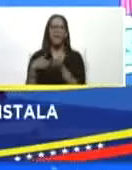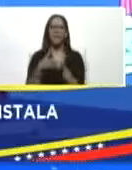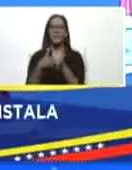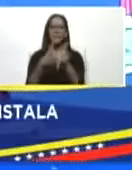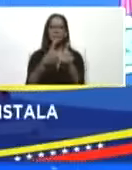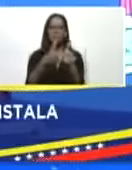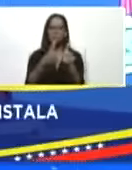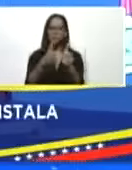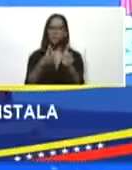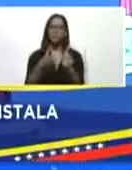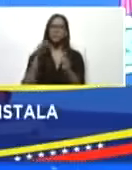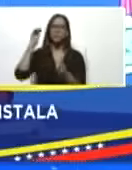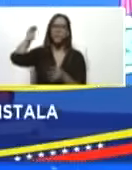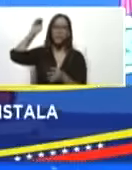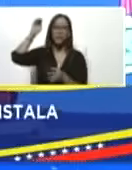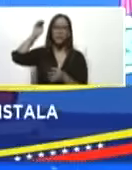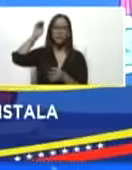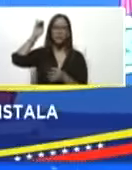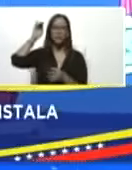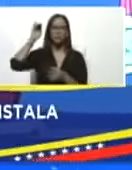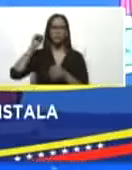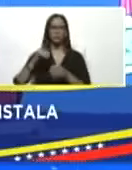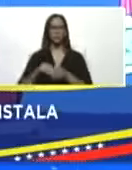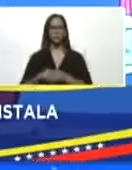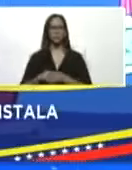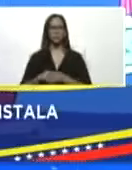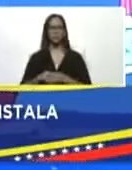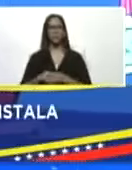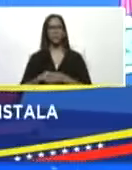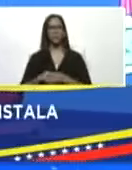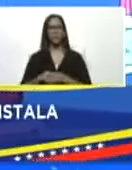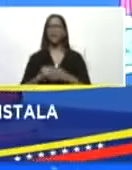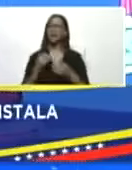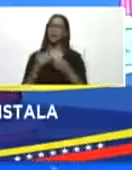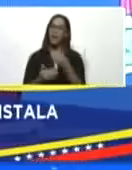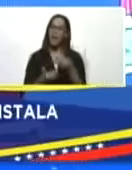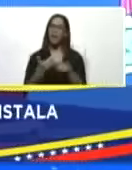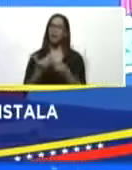tejer el camino hacia el futuro, tejer cada paso,